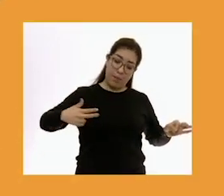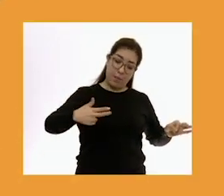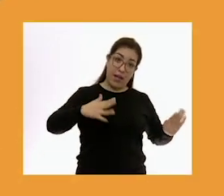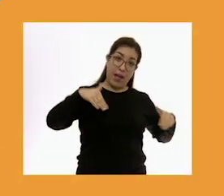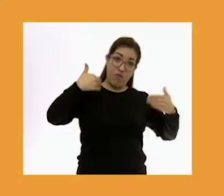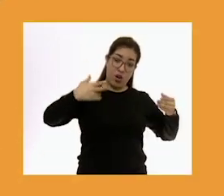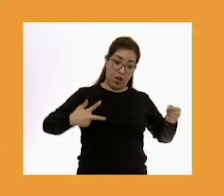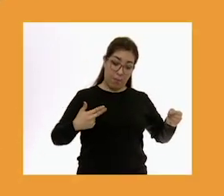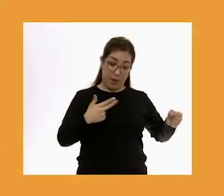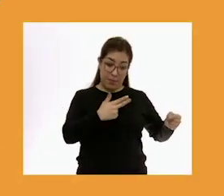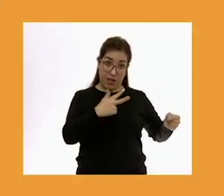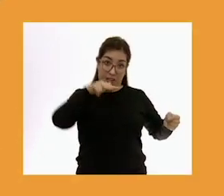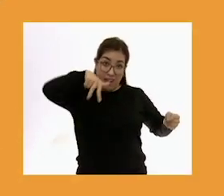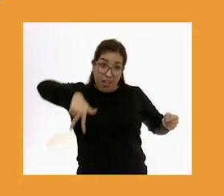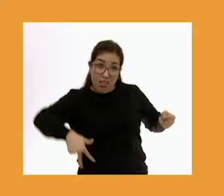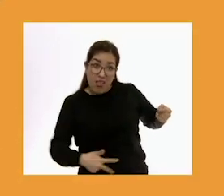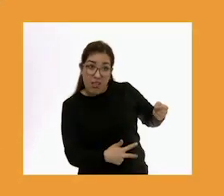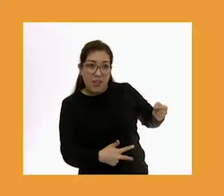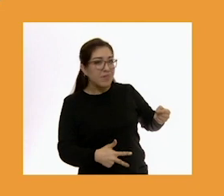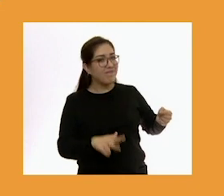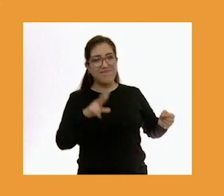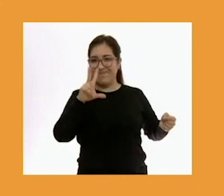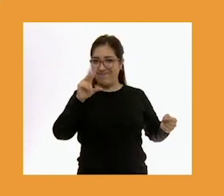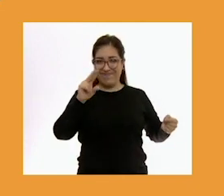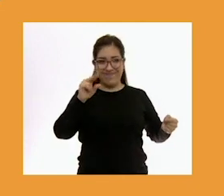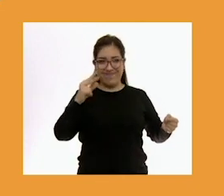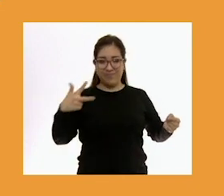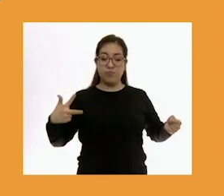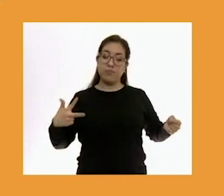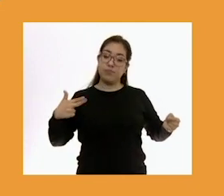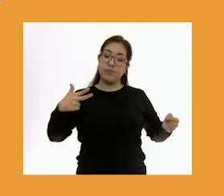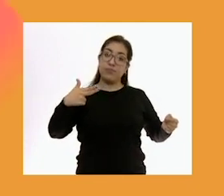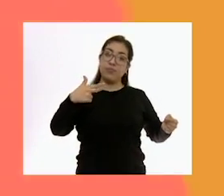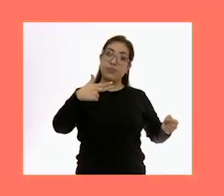fuera de la playera No introduzcas las tijeras en ella